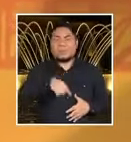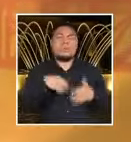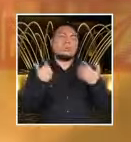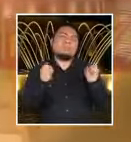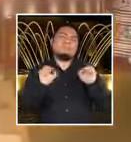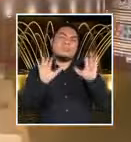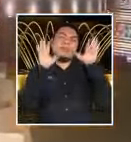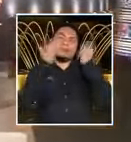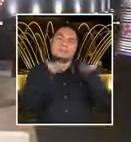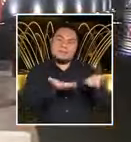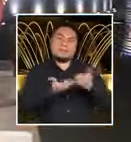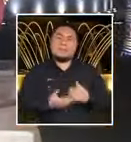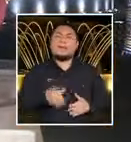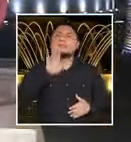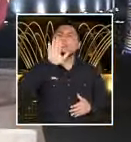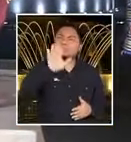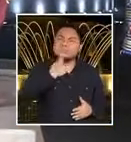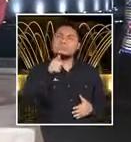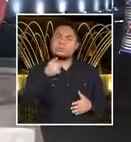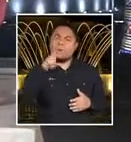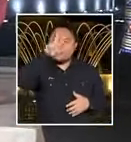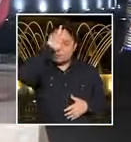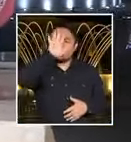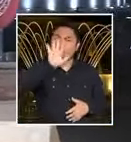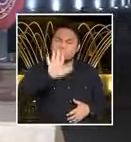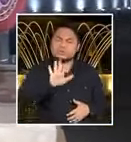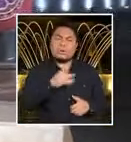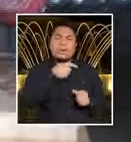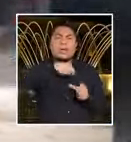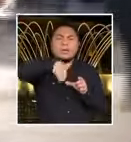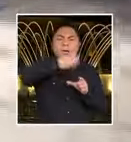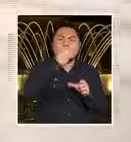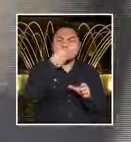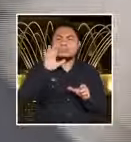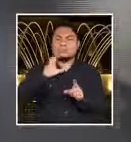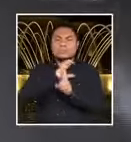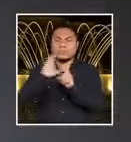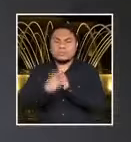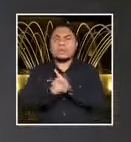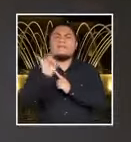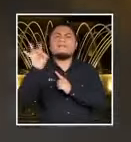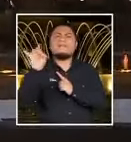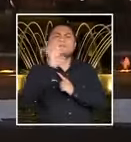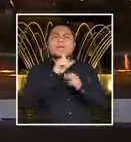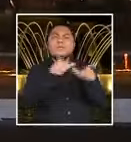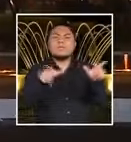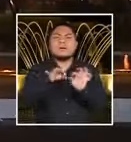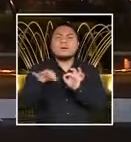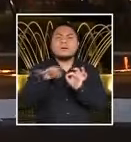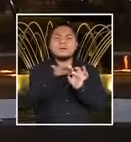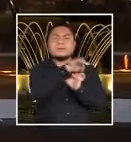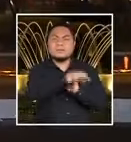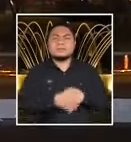maravillas, su folclor, su gastronomía, que es diferente en cada región.